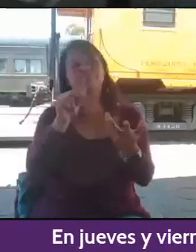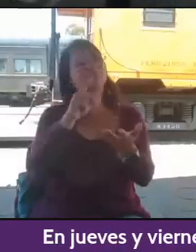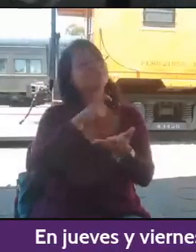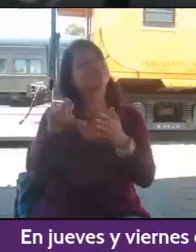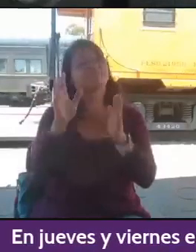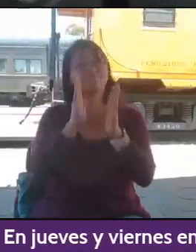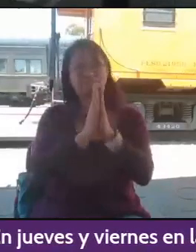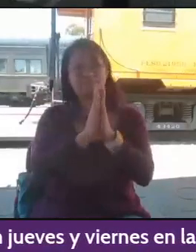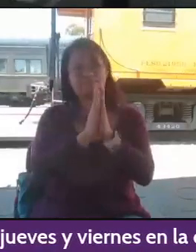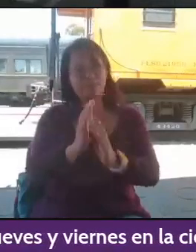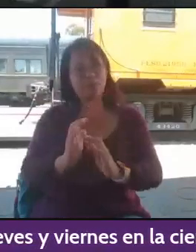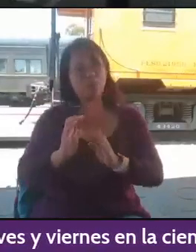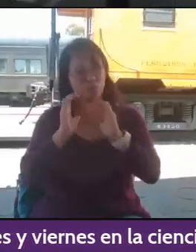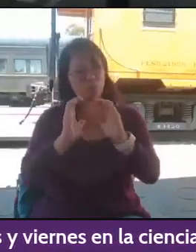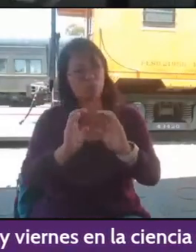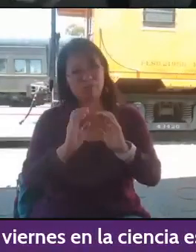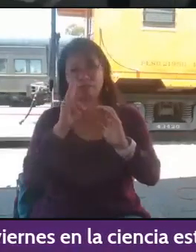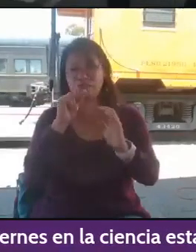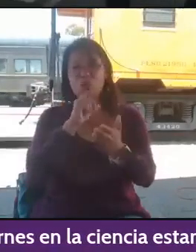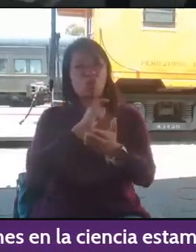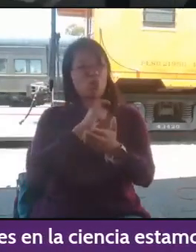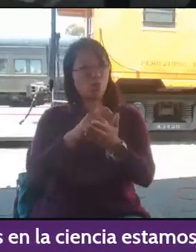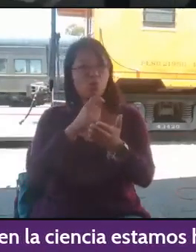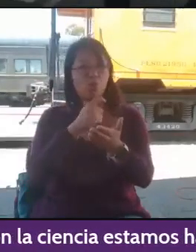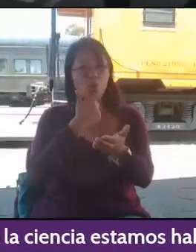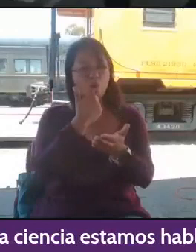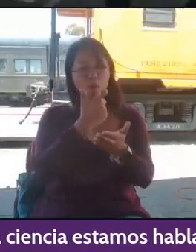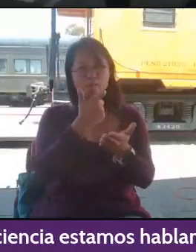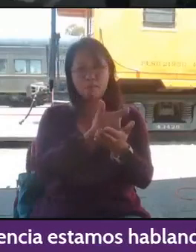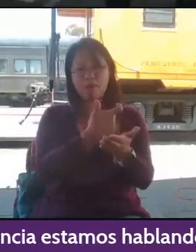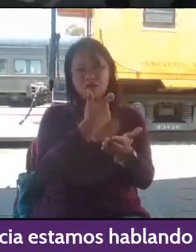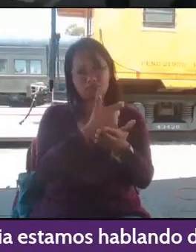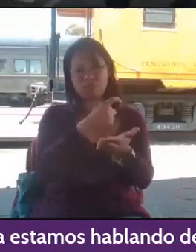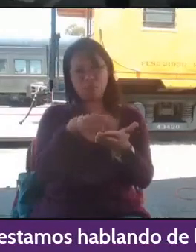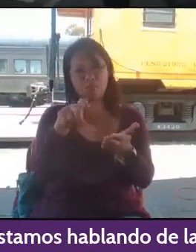y ayúdenos a conservar no comprando, ¿sale?